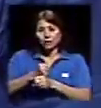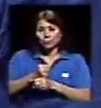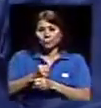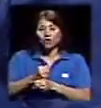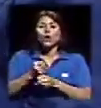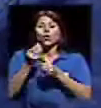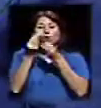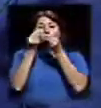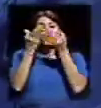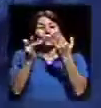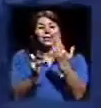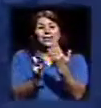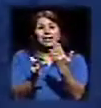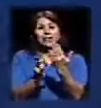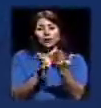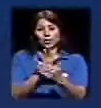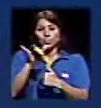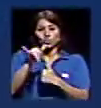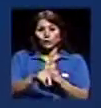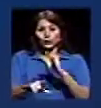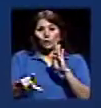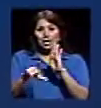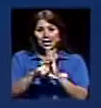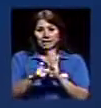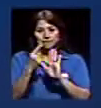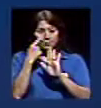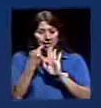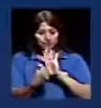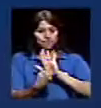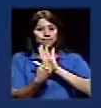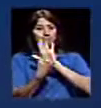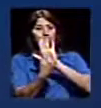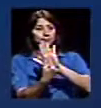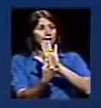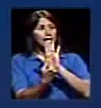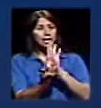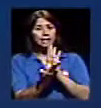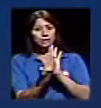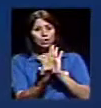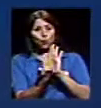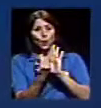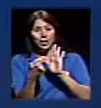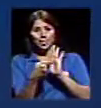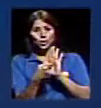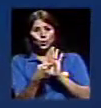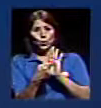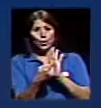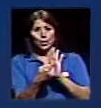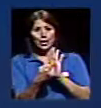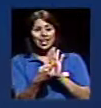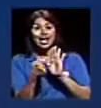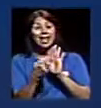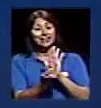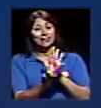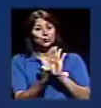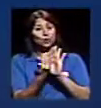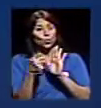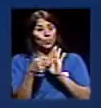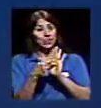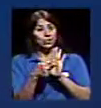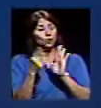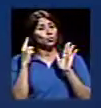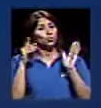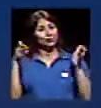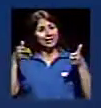el proyecto de ley de presupuesto, que es este documento que aquí les presento. Es un documento muy técnico,